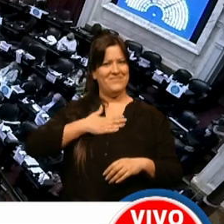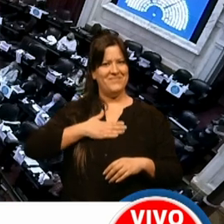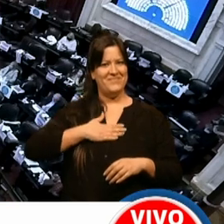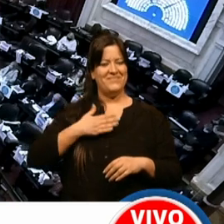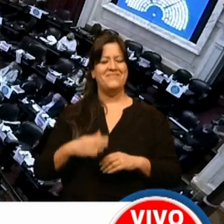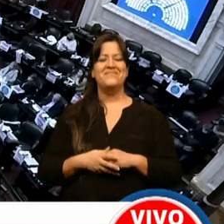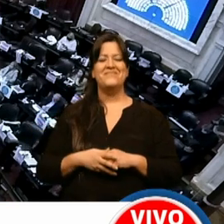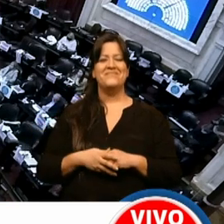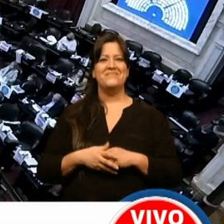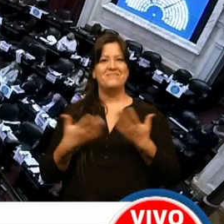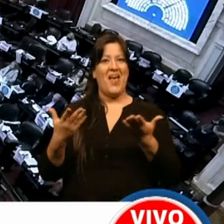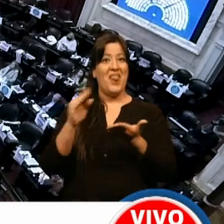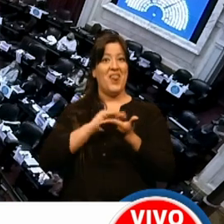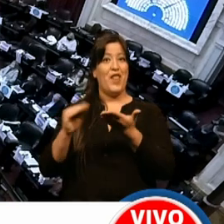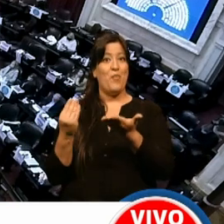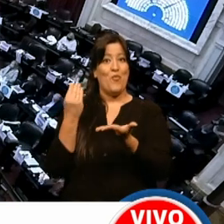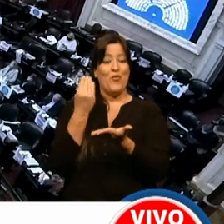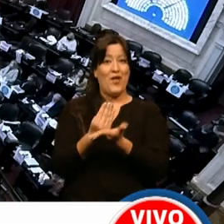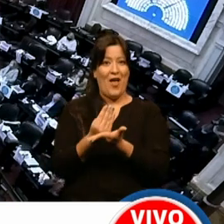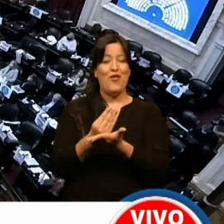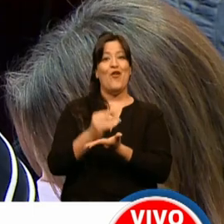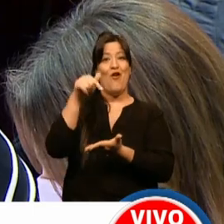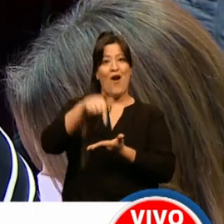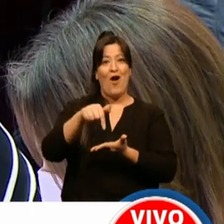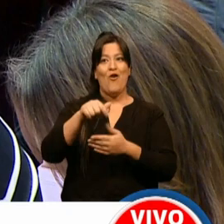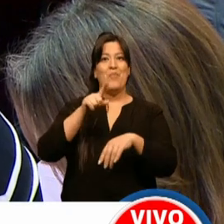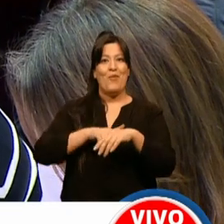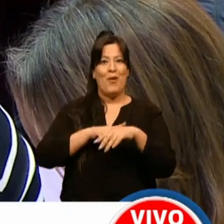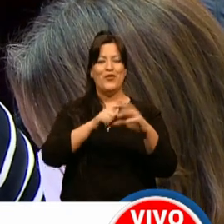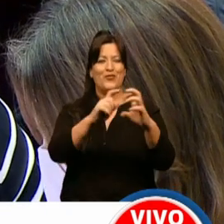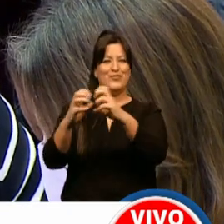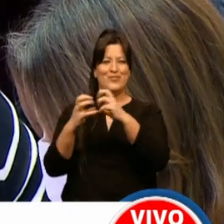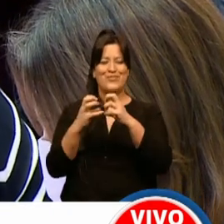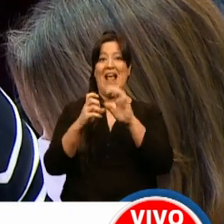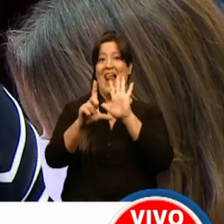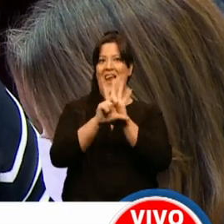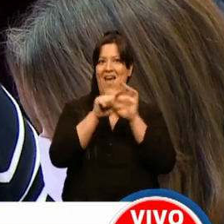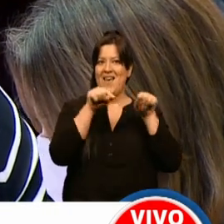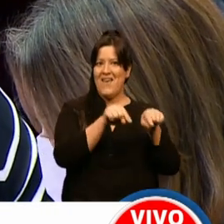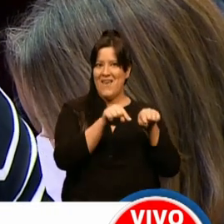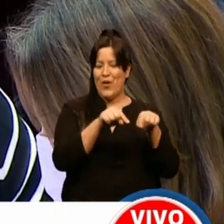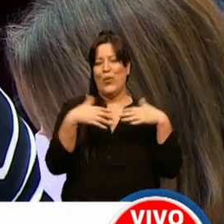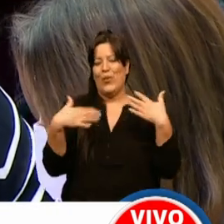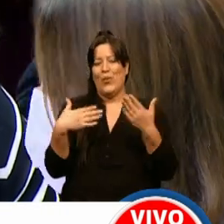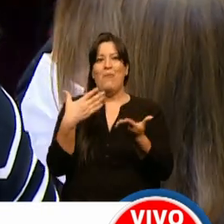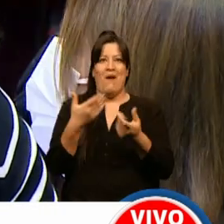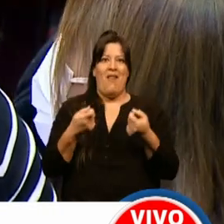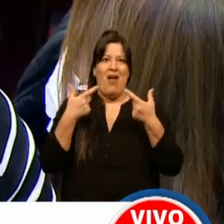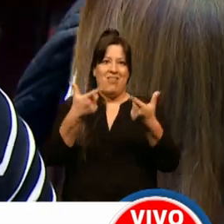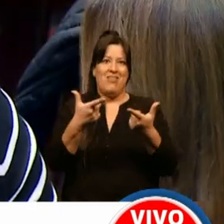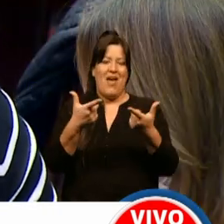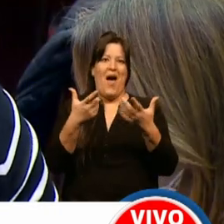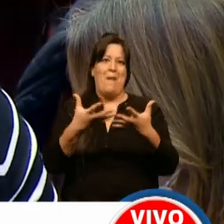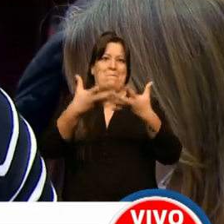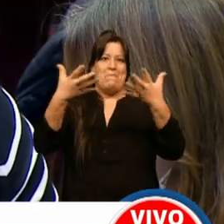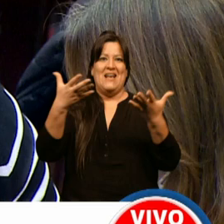ser diputado y estar tratando una ley como ésta de ampliación de derechos o de